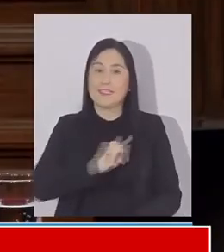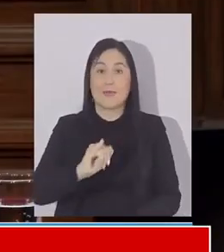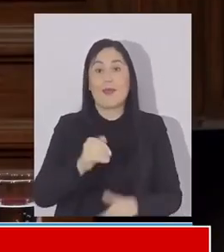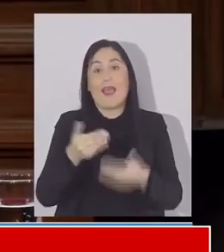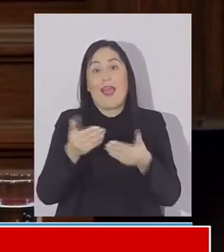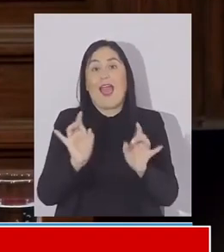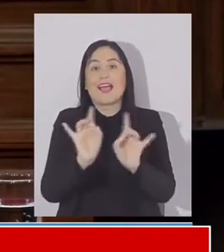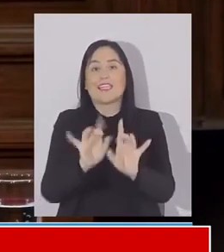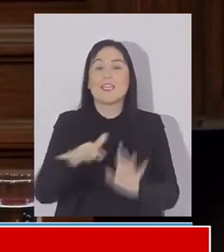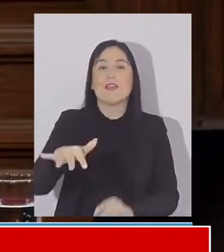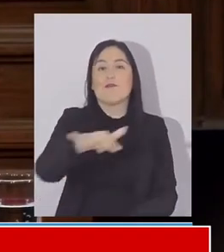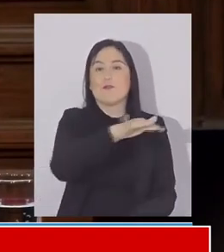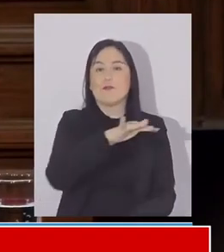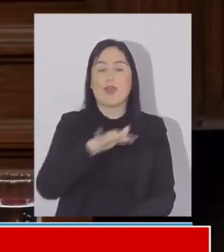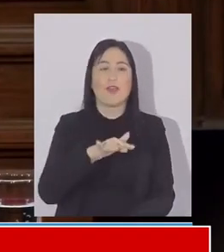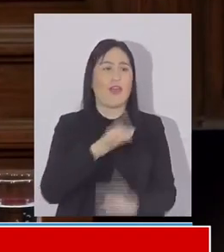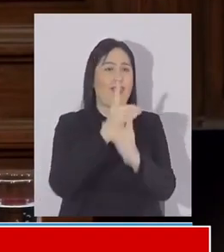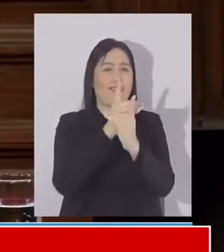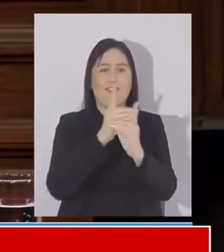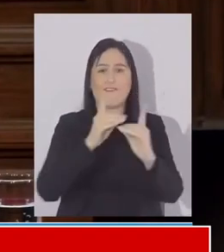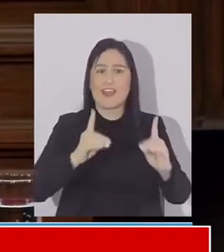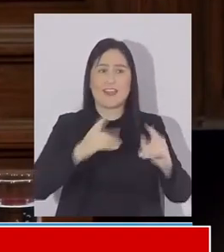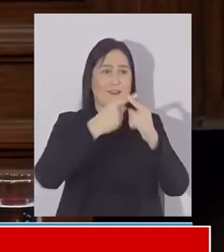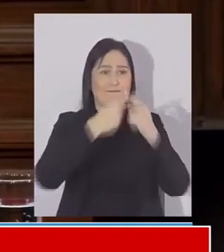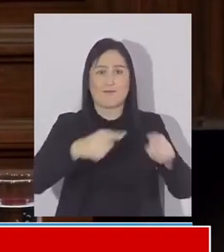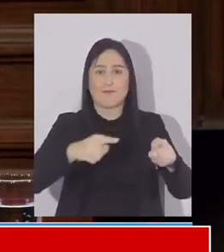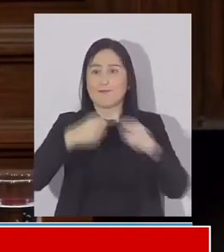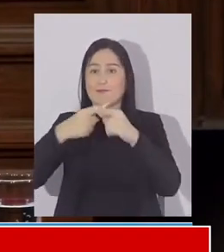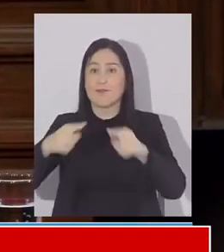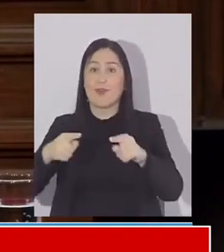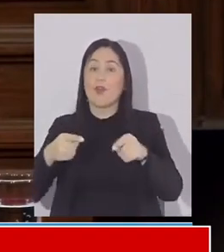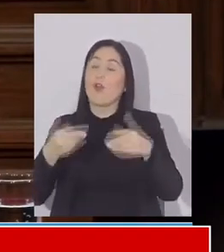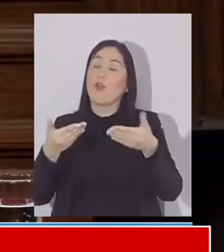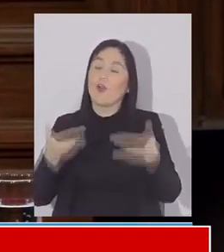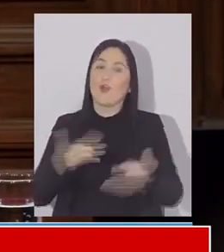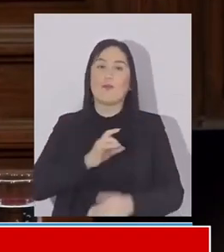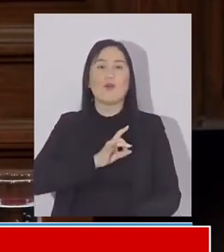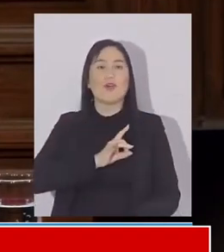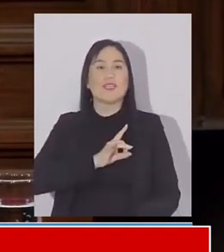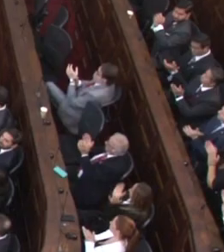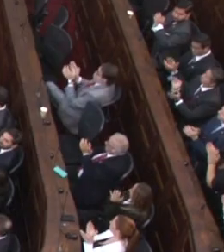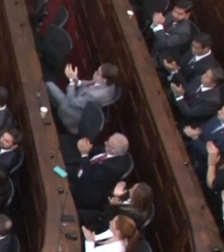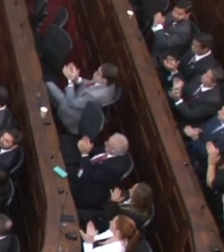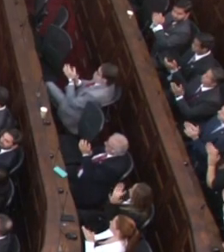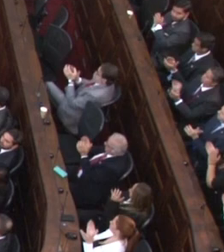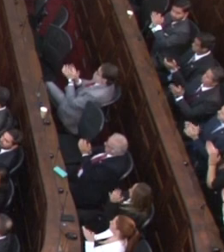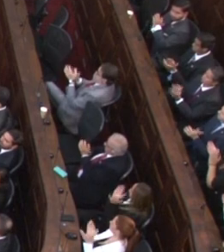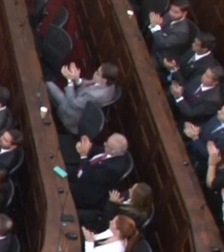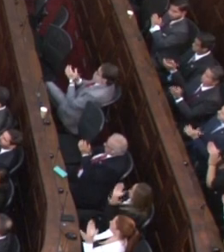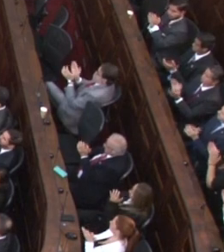plurales y diversas como las que Chile ha constituido por largo tiempo.